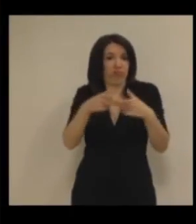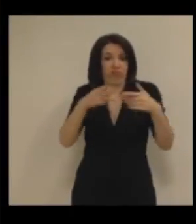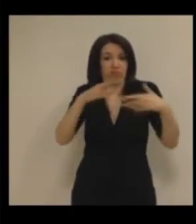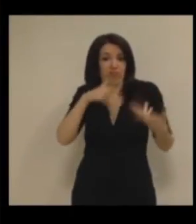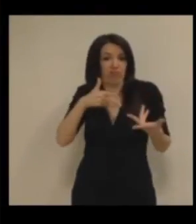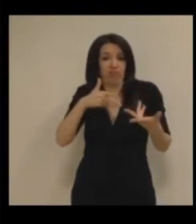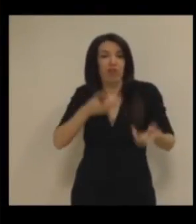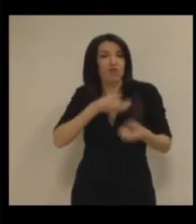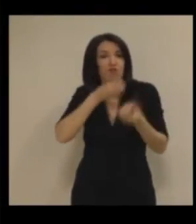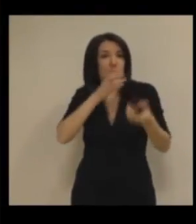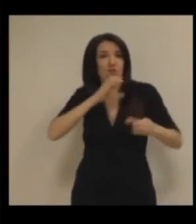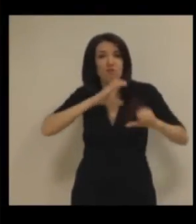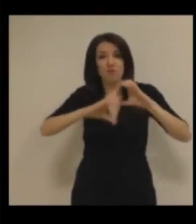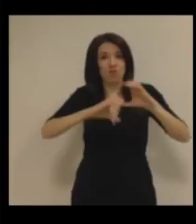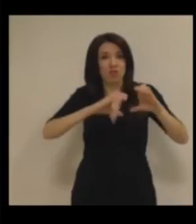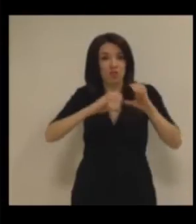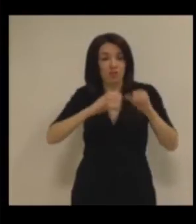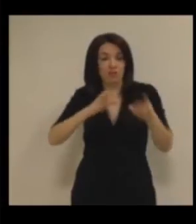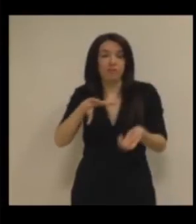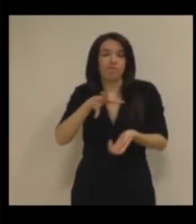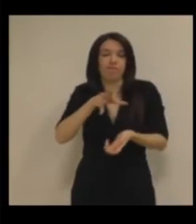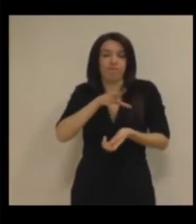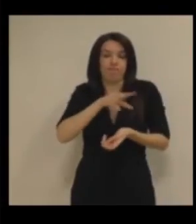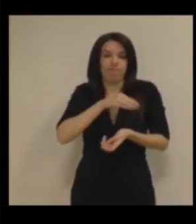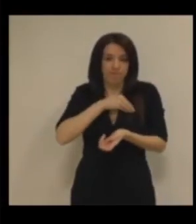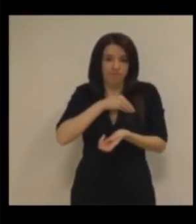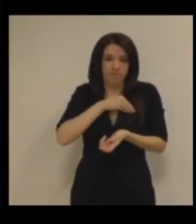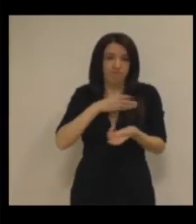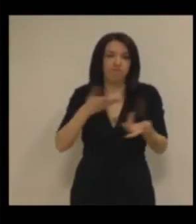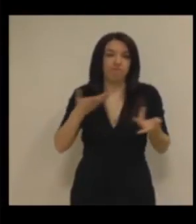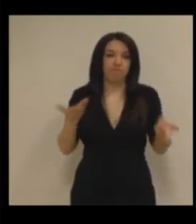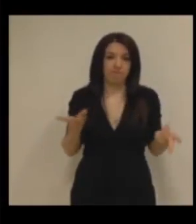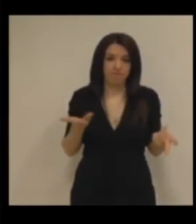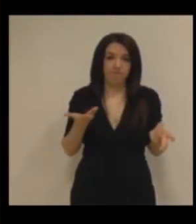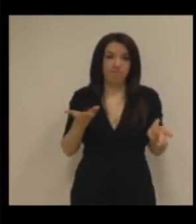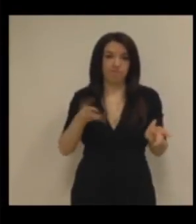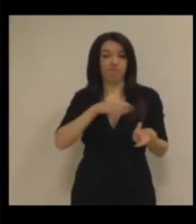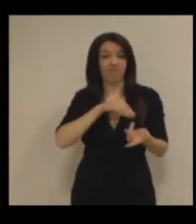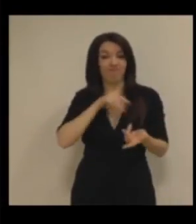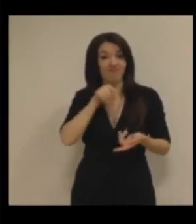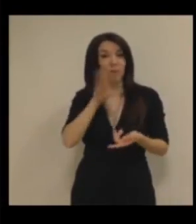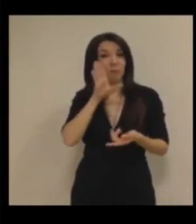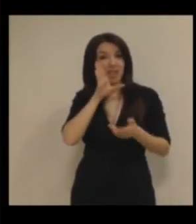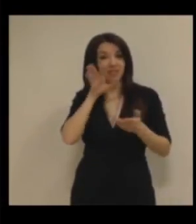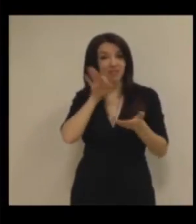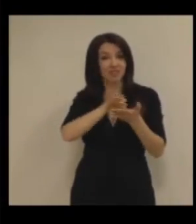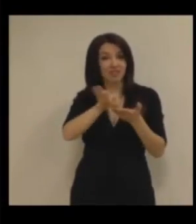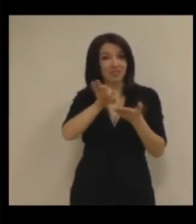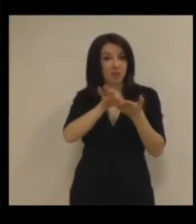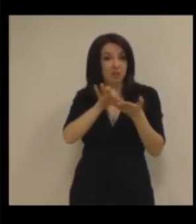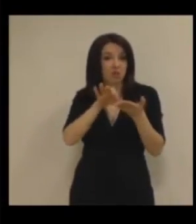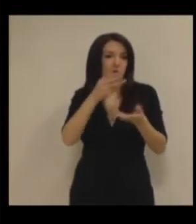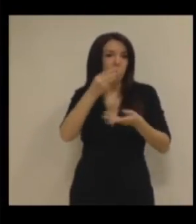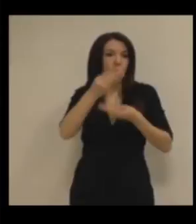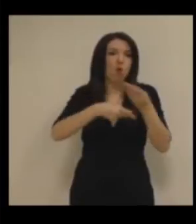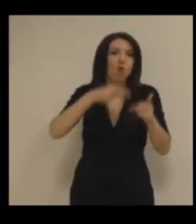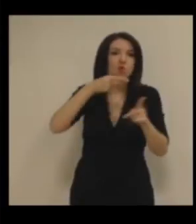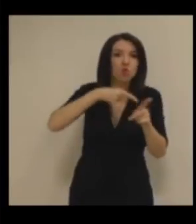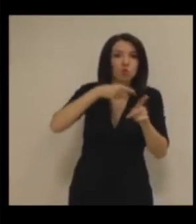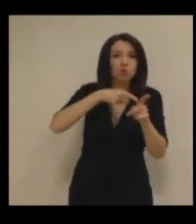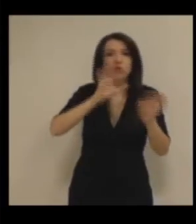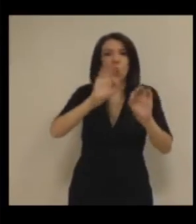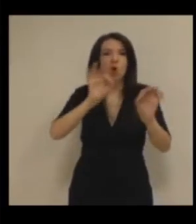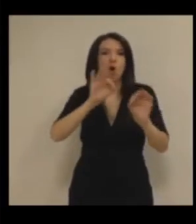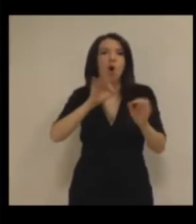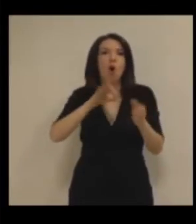y la comunicación. Desgraciadamente, gran parte de estos servicios o de estas utilidades o de estas